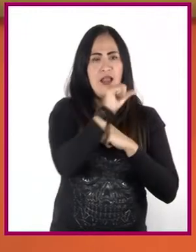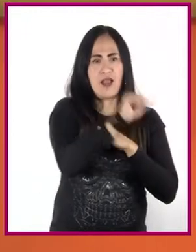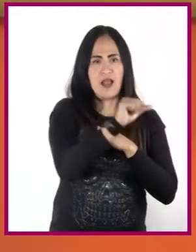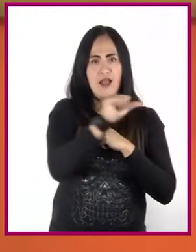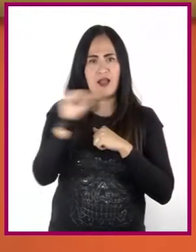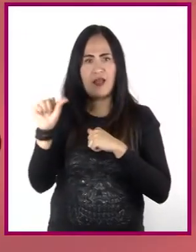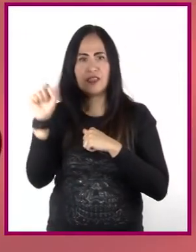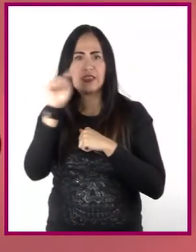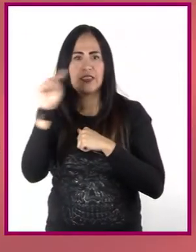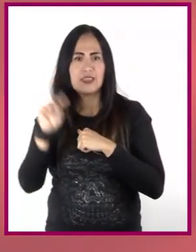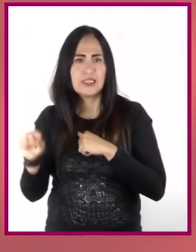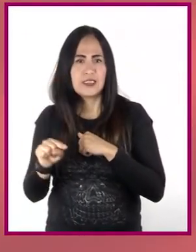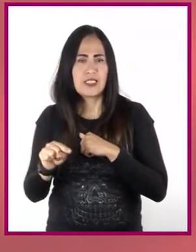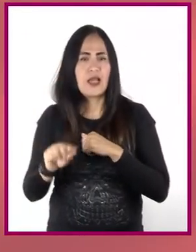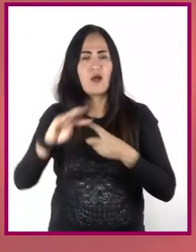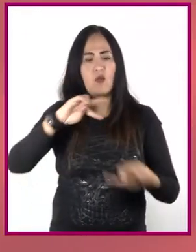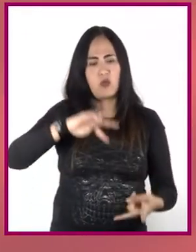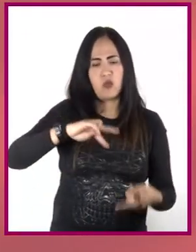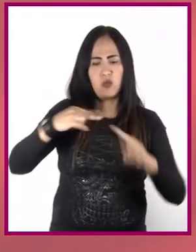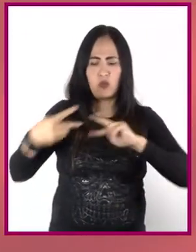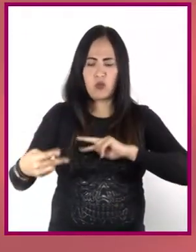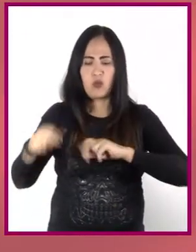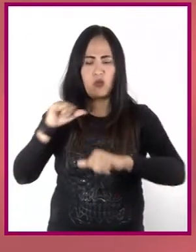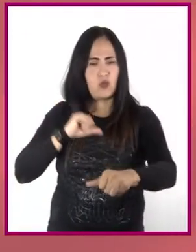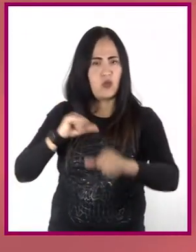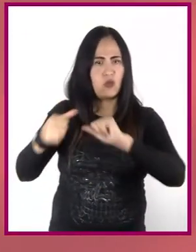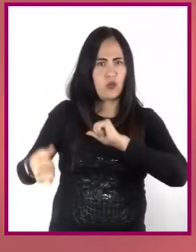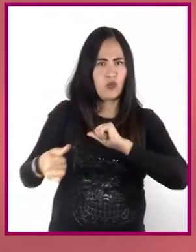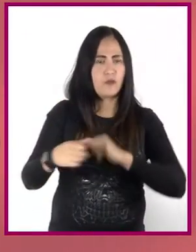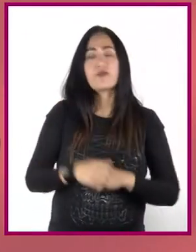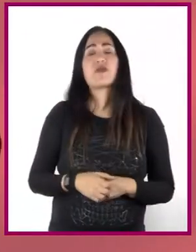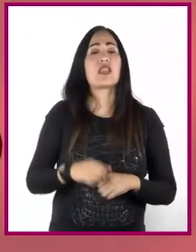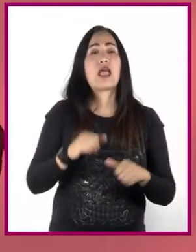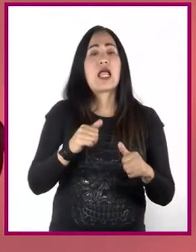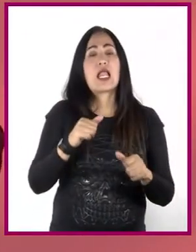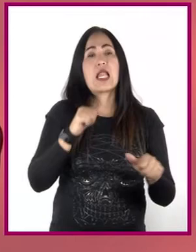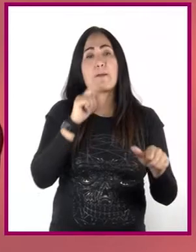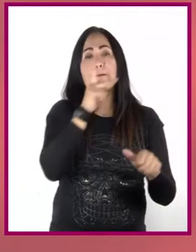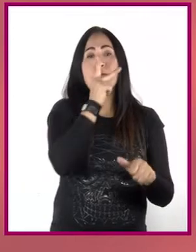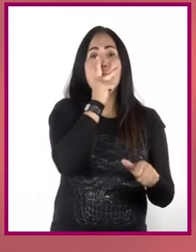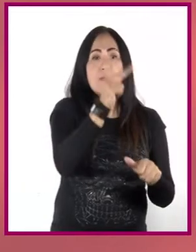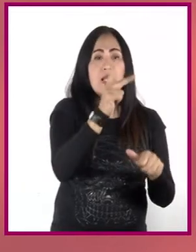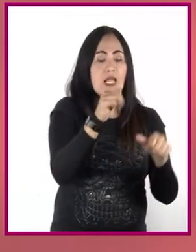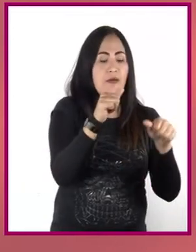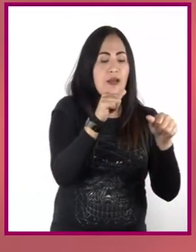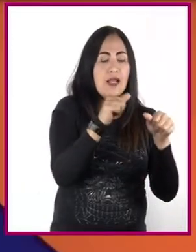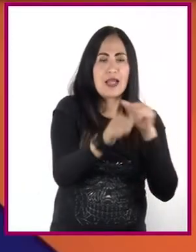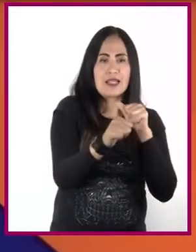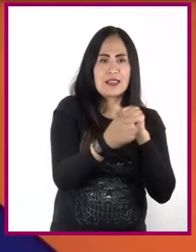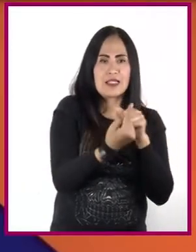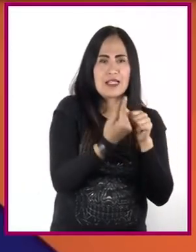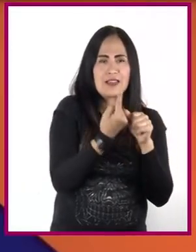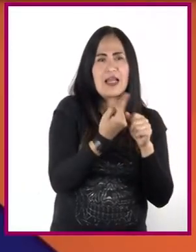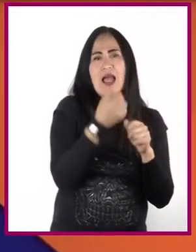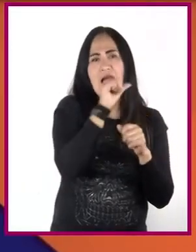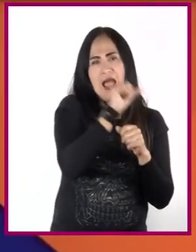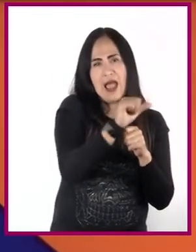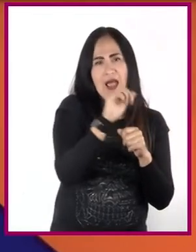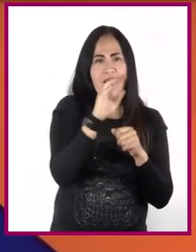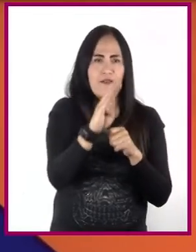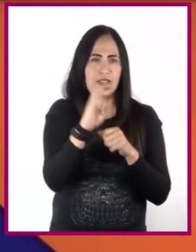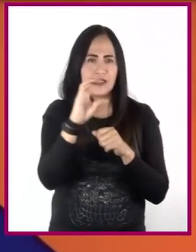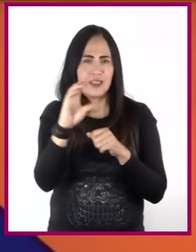diciendo temas en forma alternada y la inicial debe ser cada letra del alfabeto.